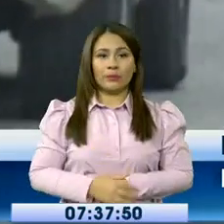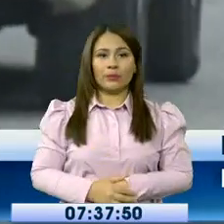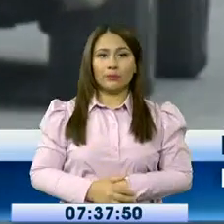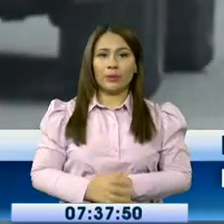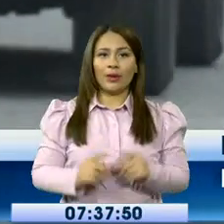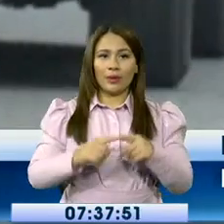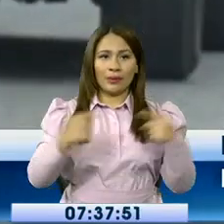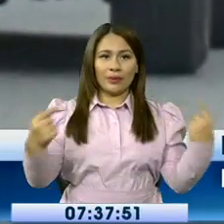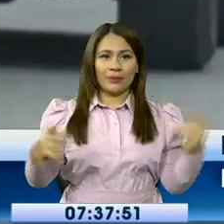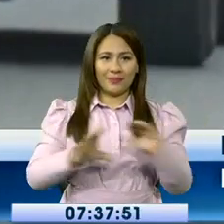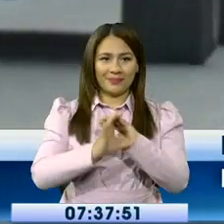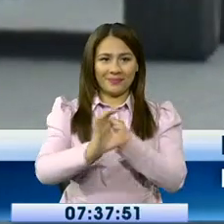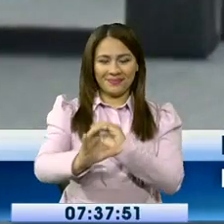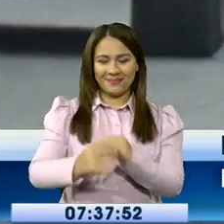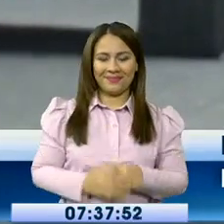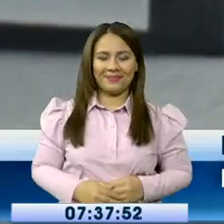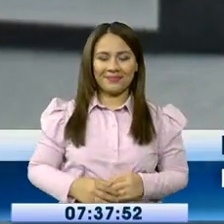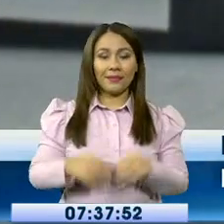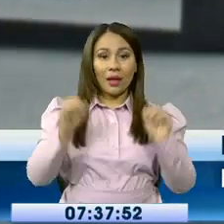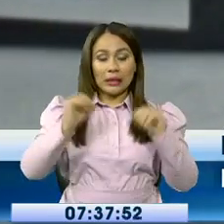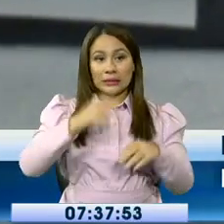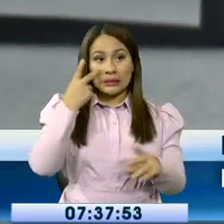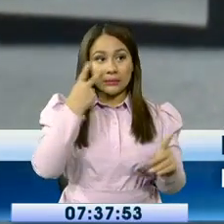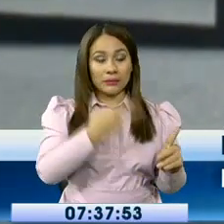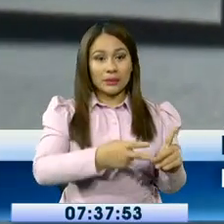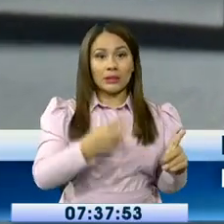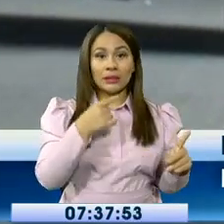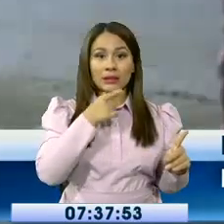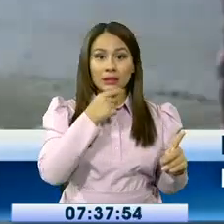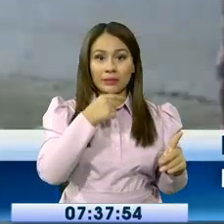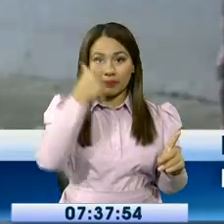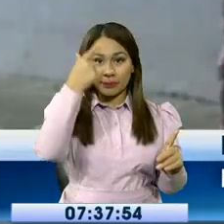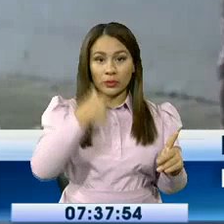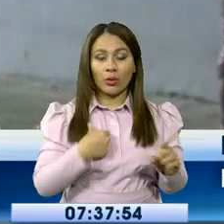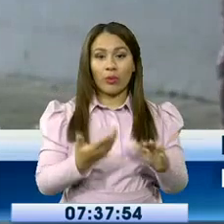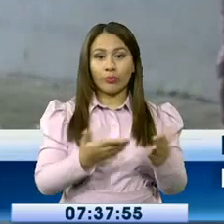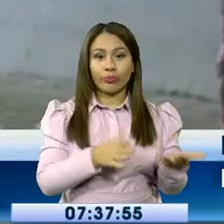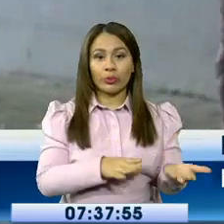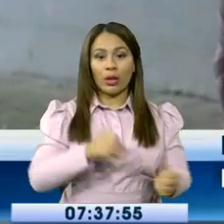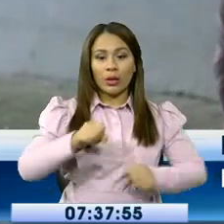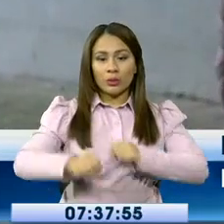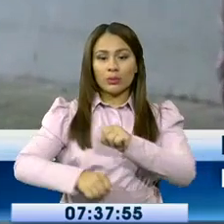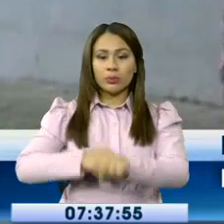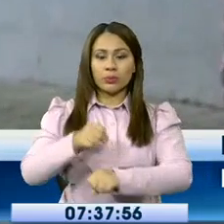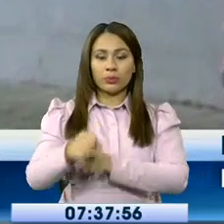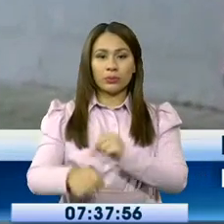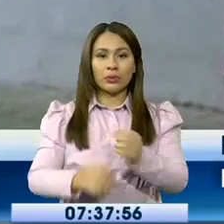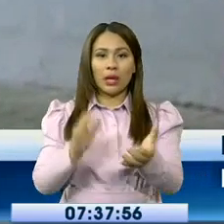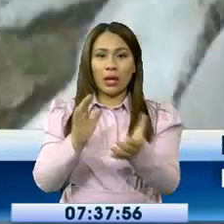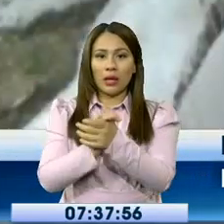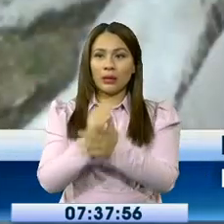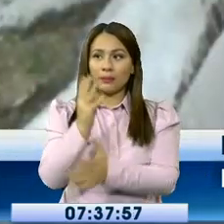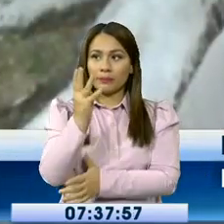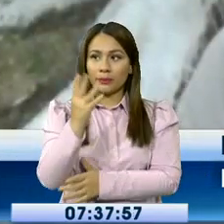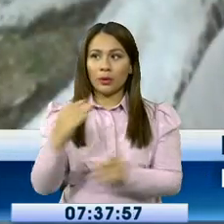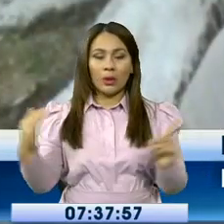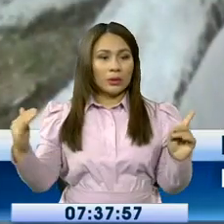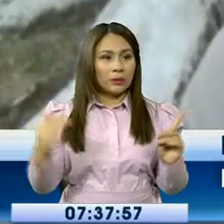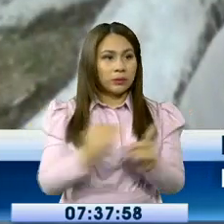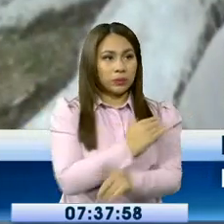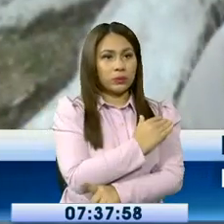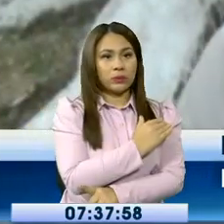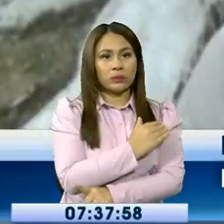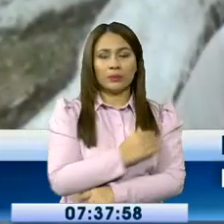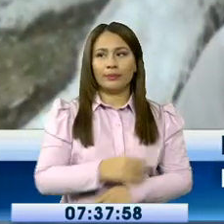bus, algo así. Y él estaba ya ahí. Estaba la bicicleta de mi esposo, estaba ahí delantera de la